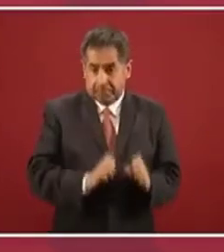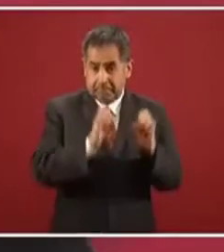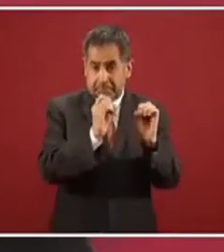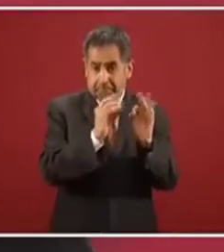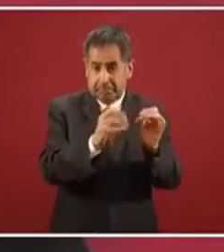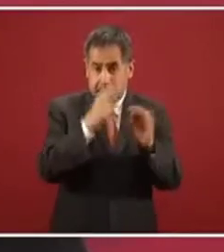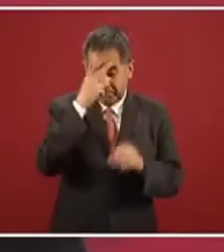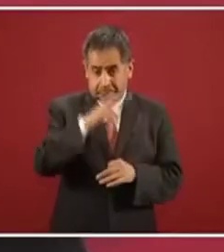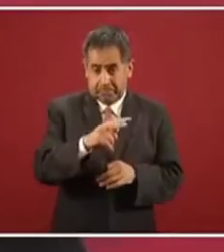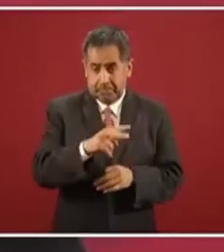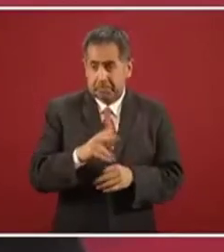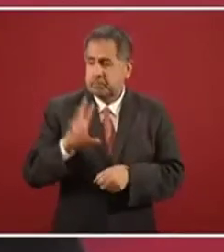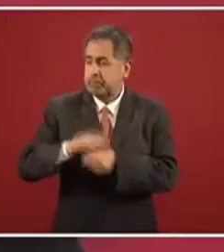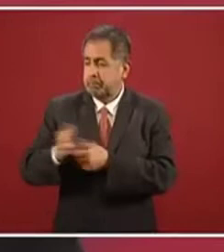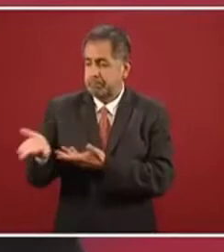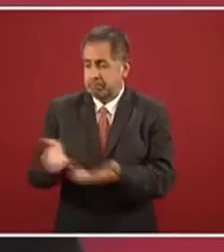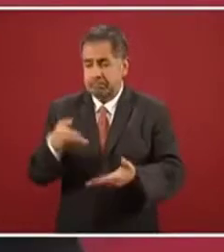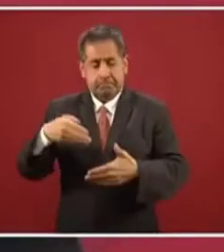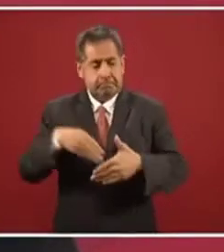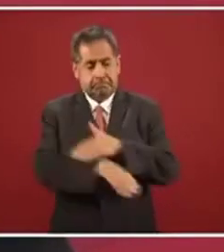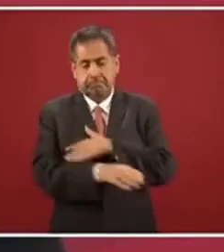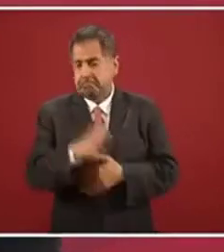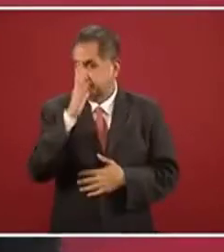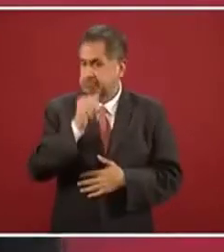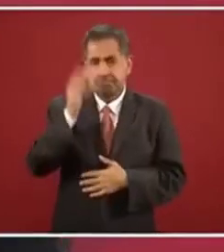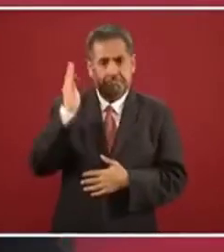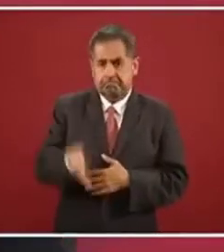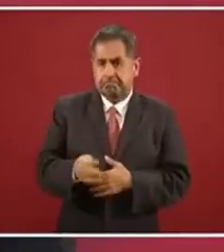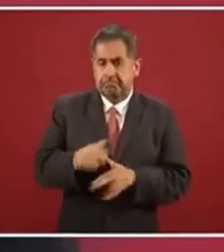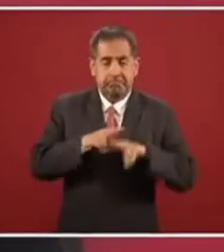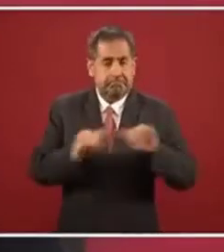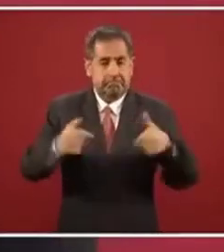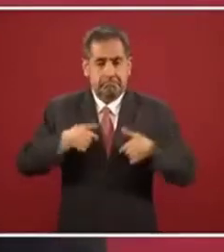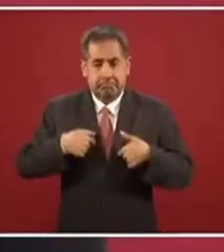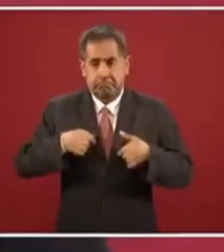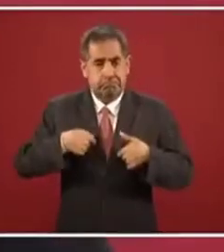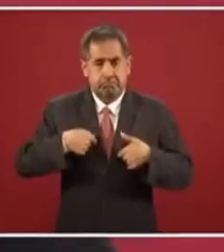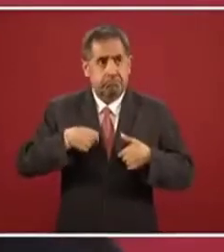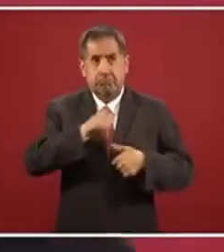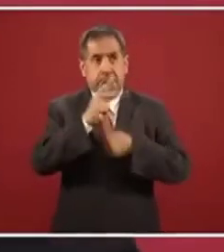México en Bolivia, eso jamás lo podríamos aceptar, ni nosotros ni ningún país, pero nosotros menos.